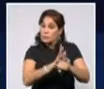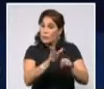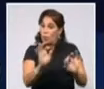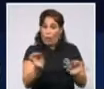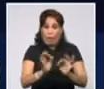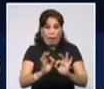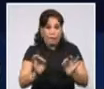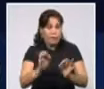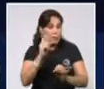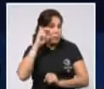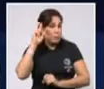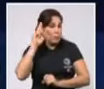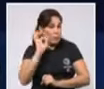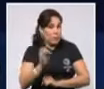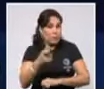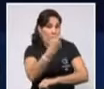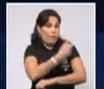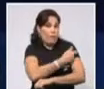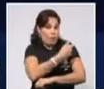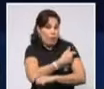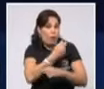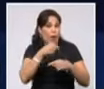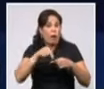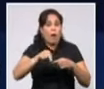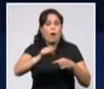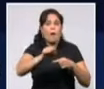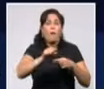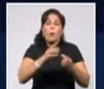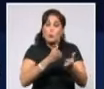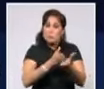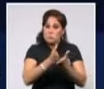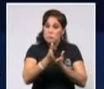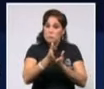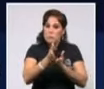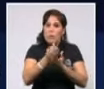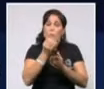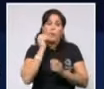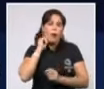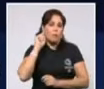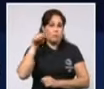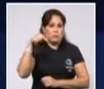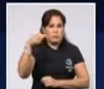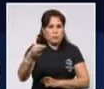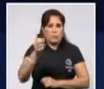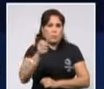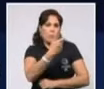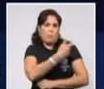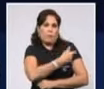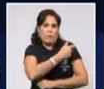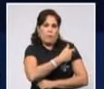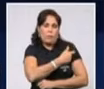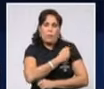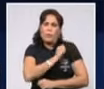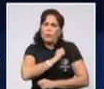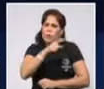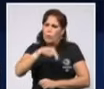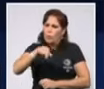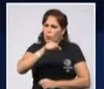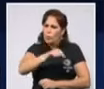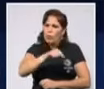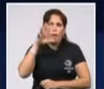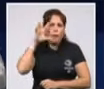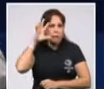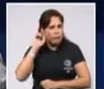Y la vacuna, si todo marcha bien, será para el año próximo. ¿Qué quiero llevar a